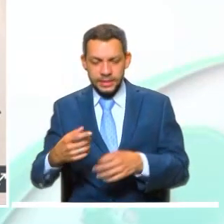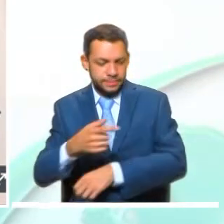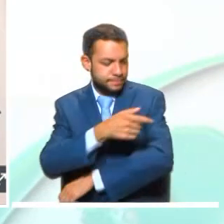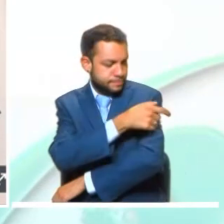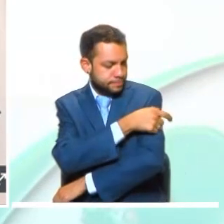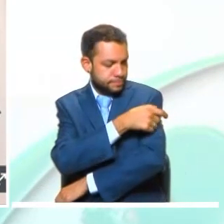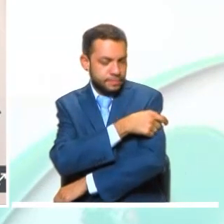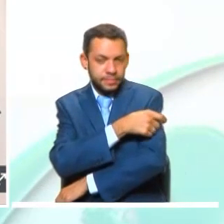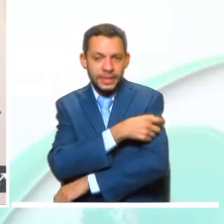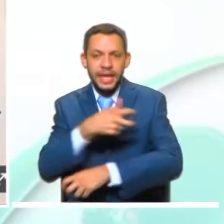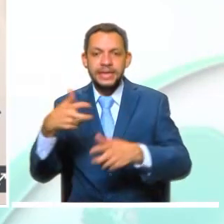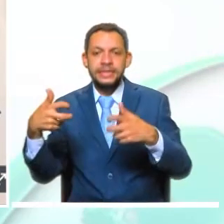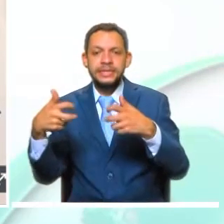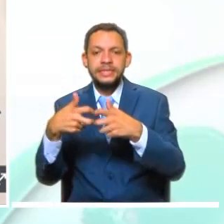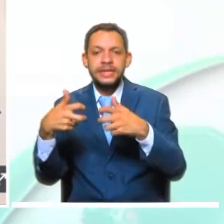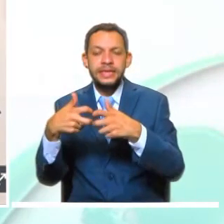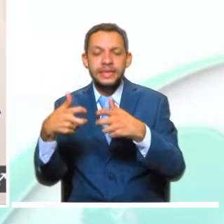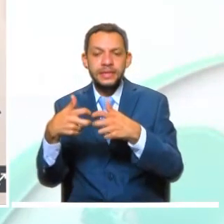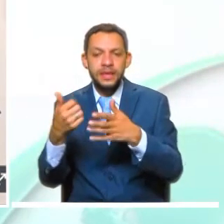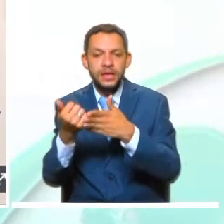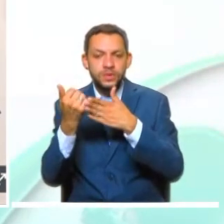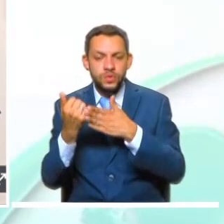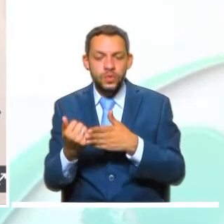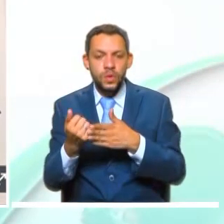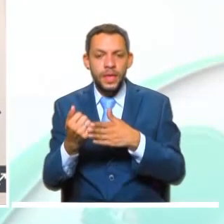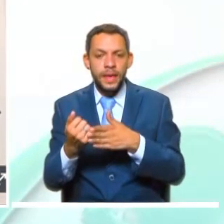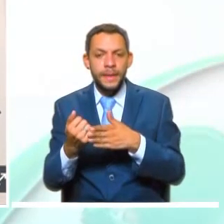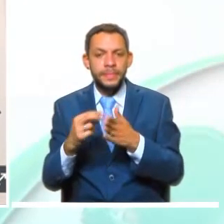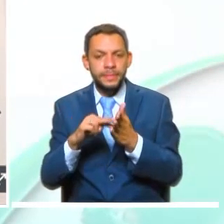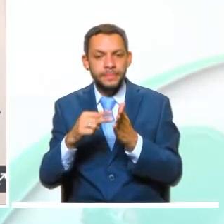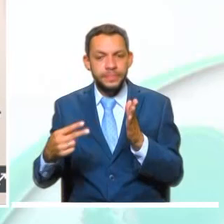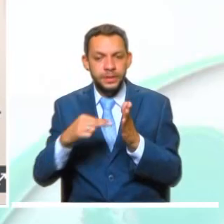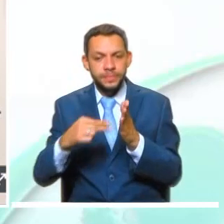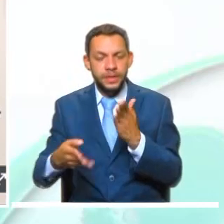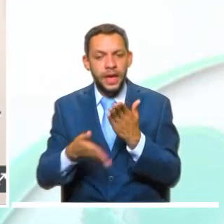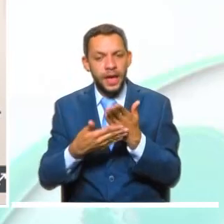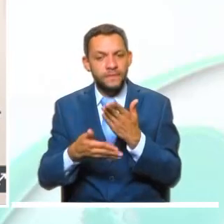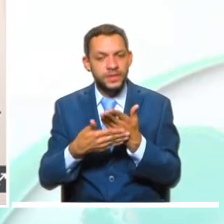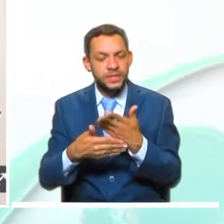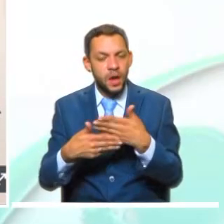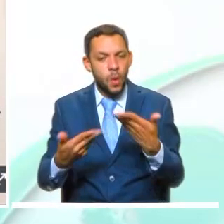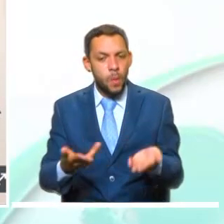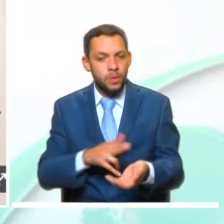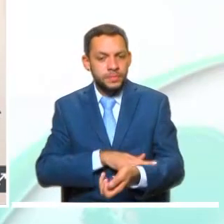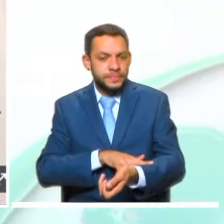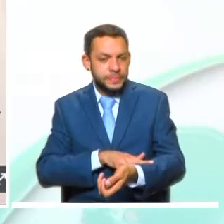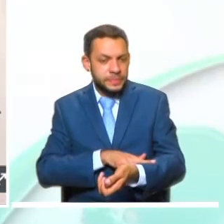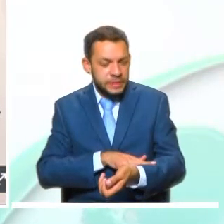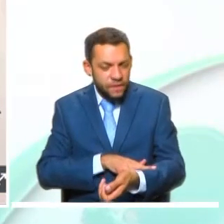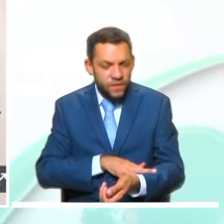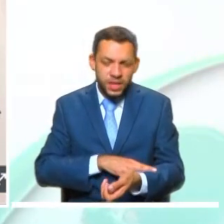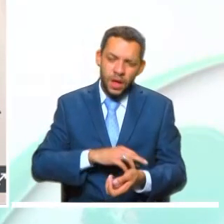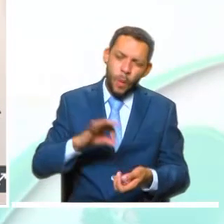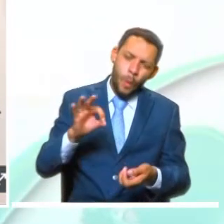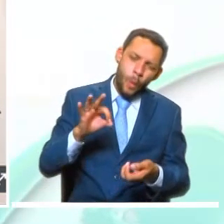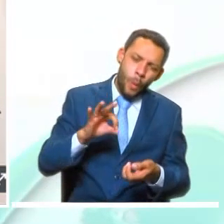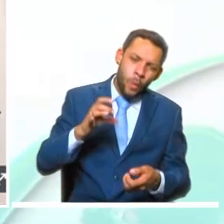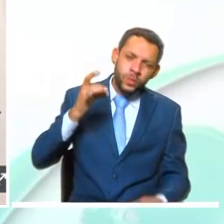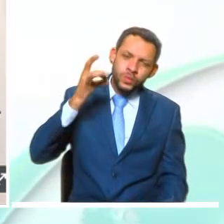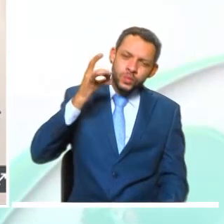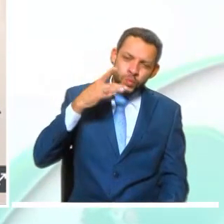que nos va a decir muchas veces como tiene el azúcar en el día se les están aplicando suero se están haciendo